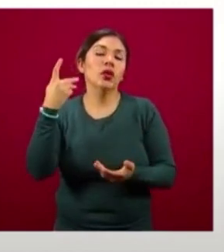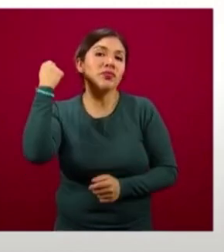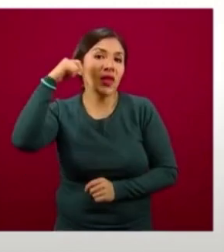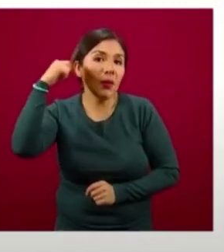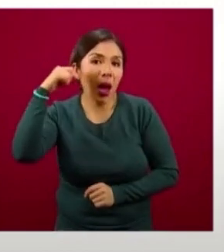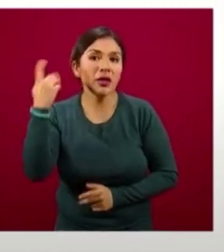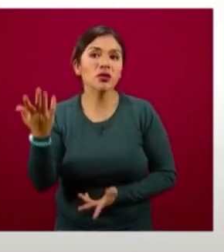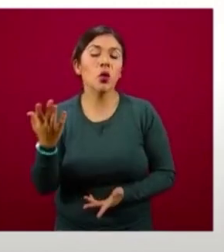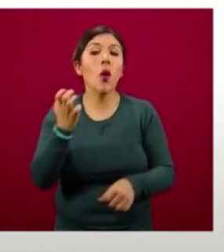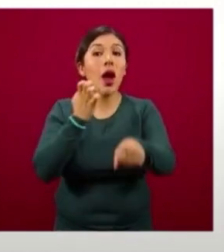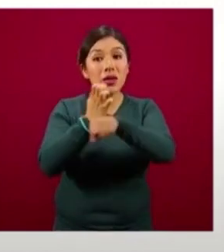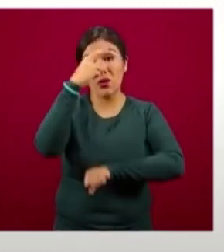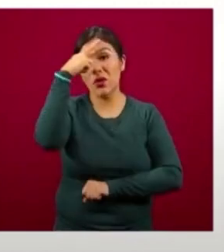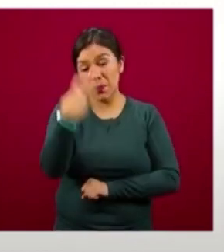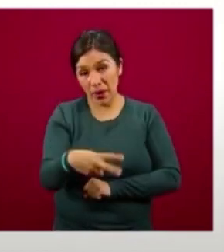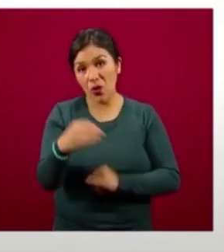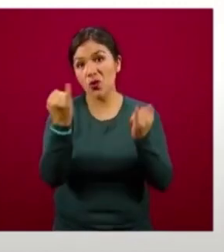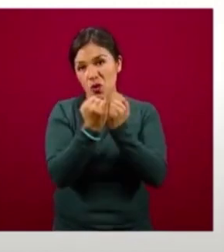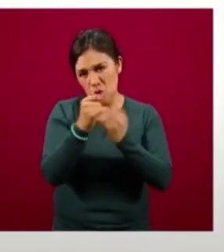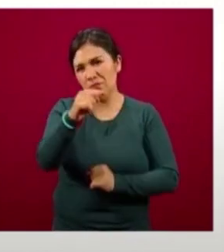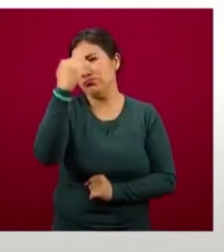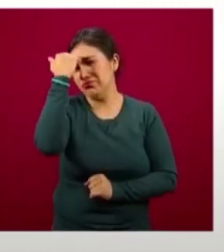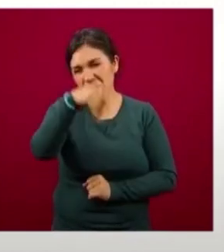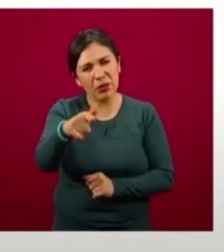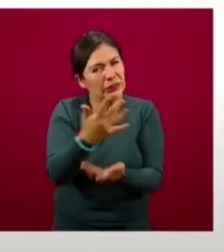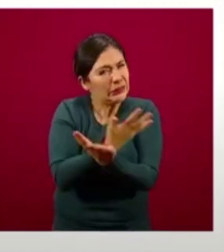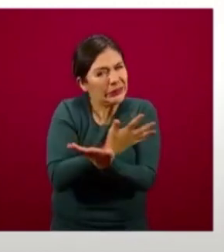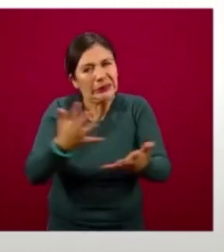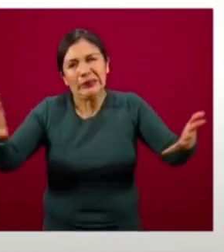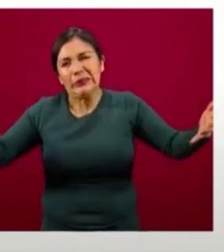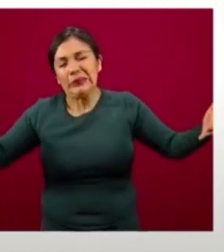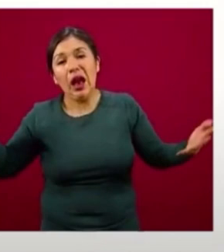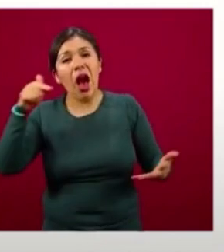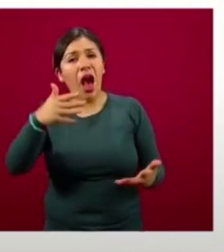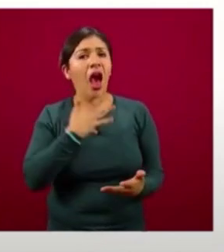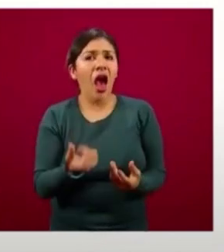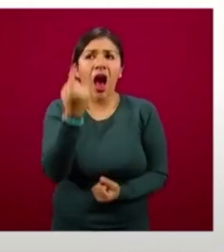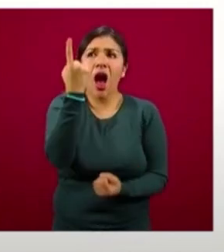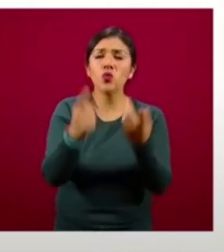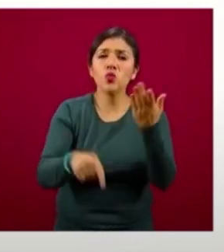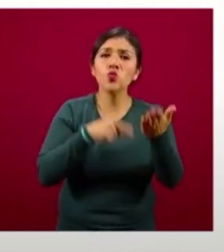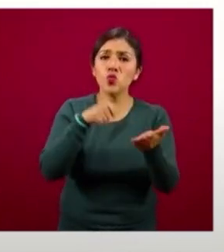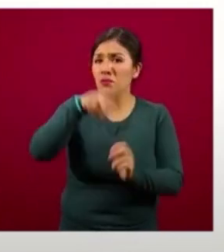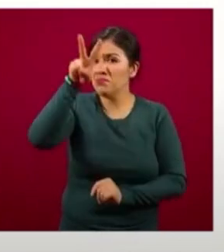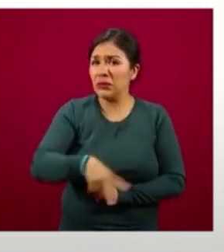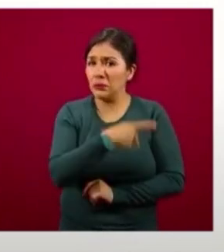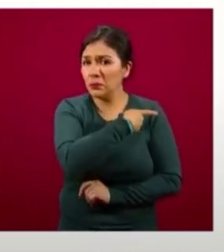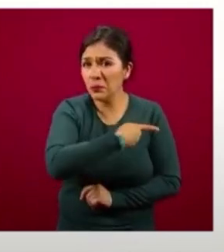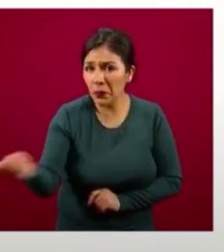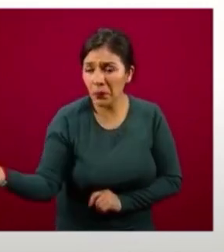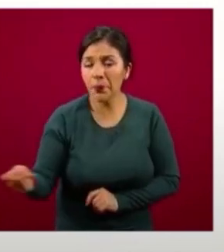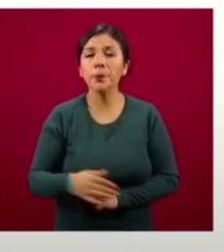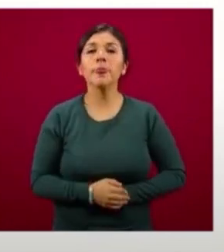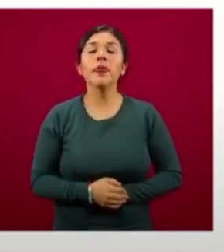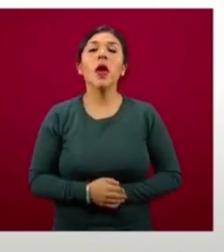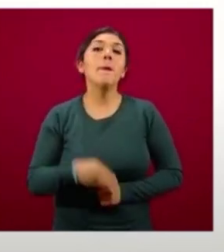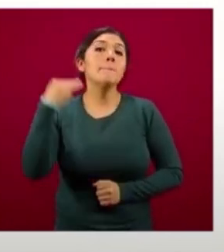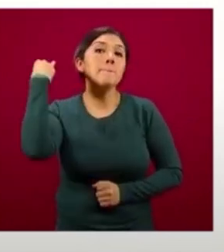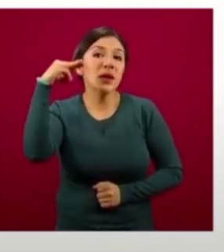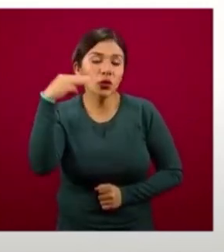de México, que como ustedes saben es muy grande y tiene zonas de mucha marginación, Michoacán e